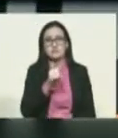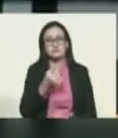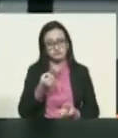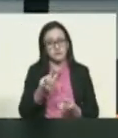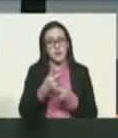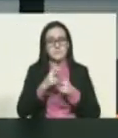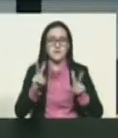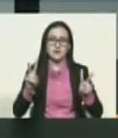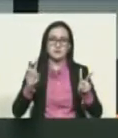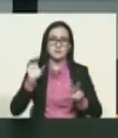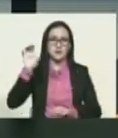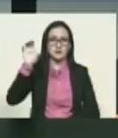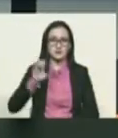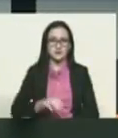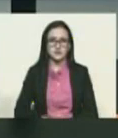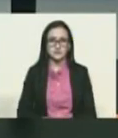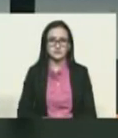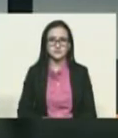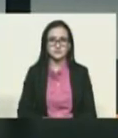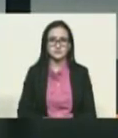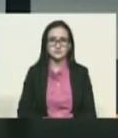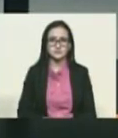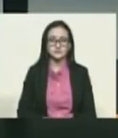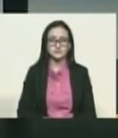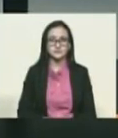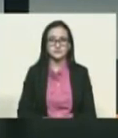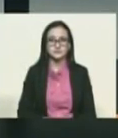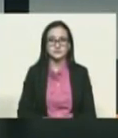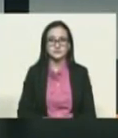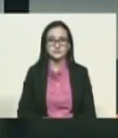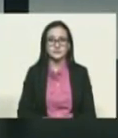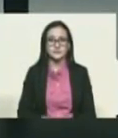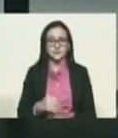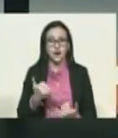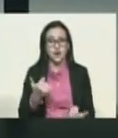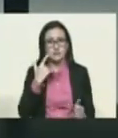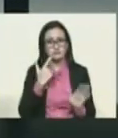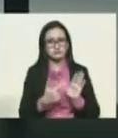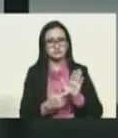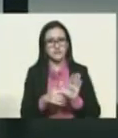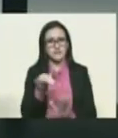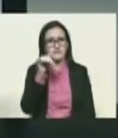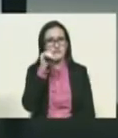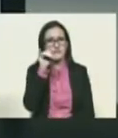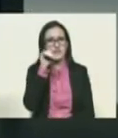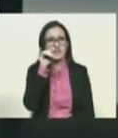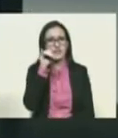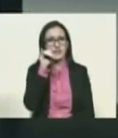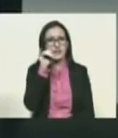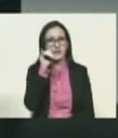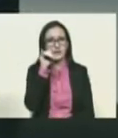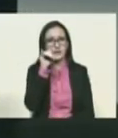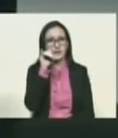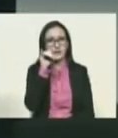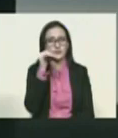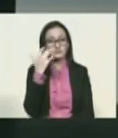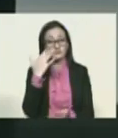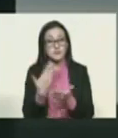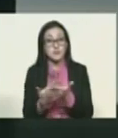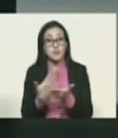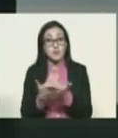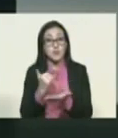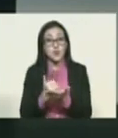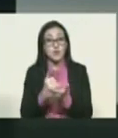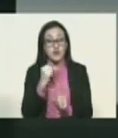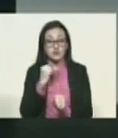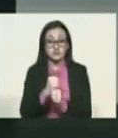de la patria. A continuación, les mostraré un video que es parte de las evidencias del